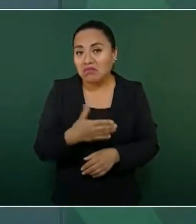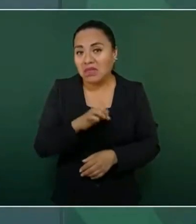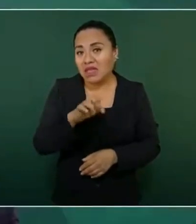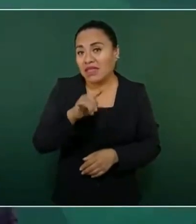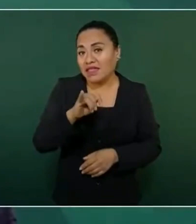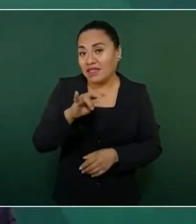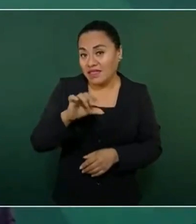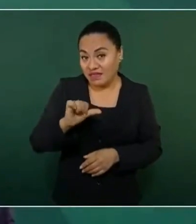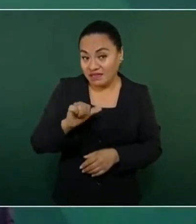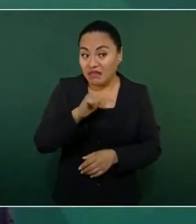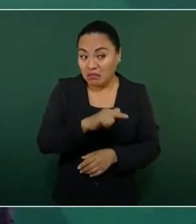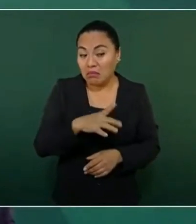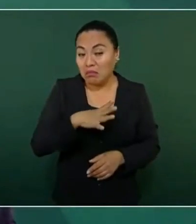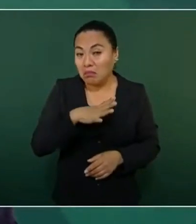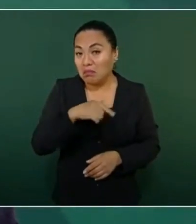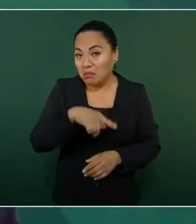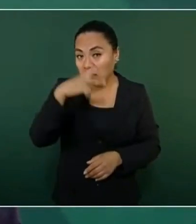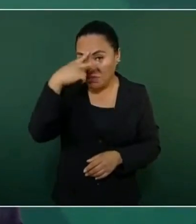que mencionó.